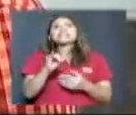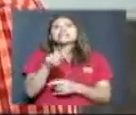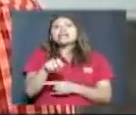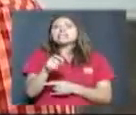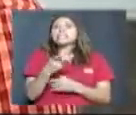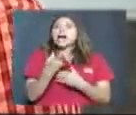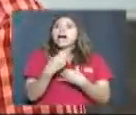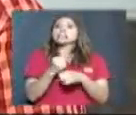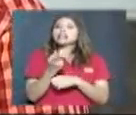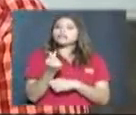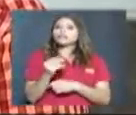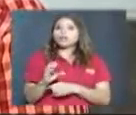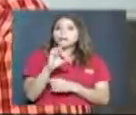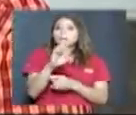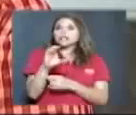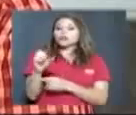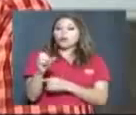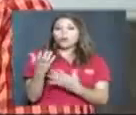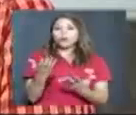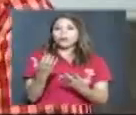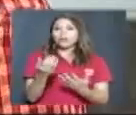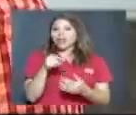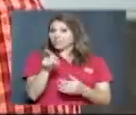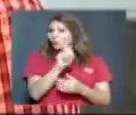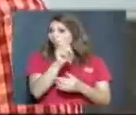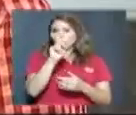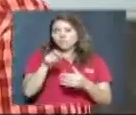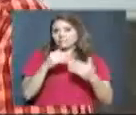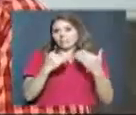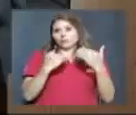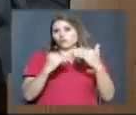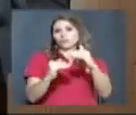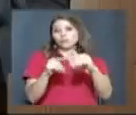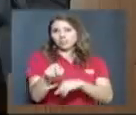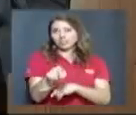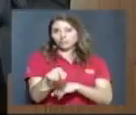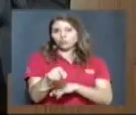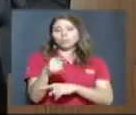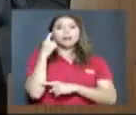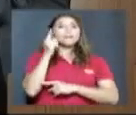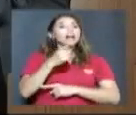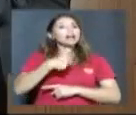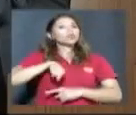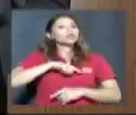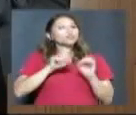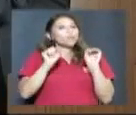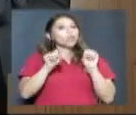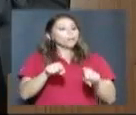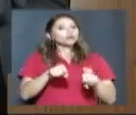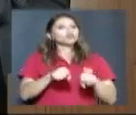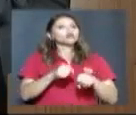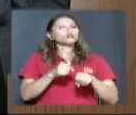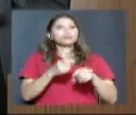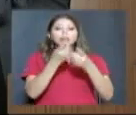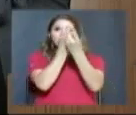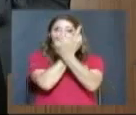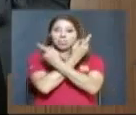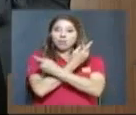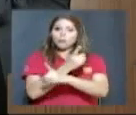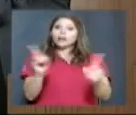que aspirando, o más bien abanderando esa aspiración democrática, de permitirle ya no solo a un segmento